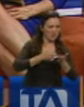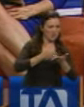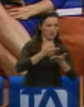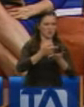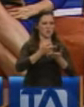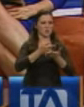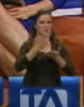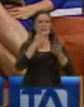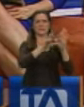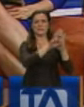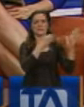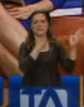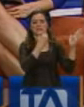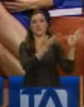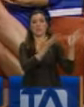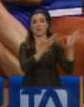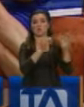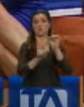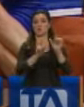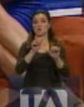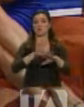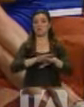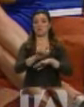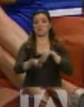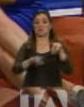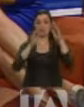la responsabilidad deberá asumirla quien la tenga.